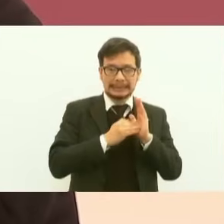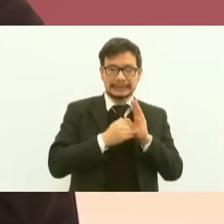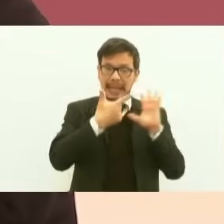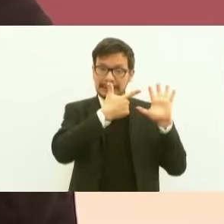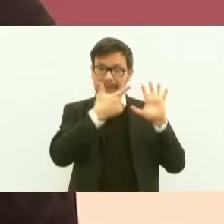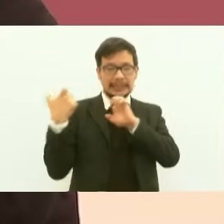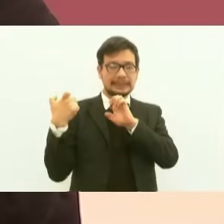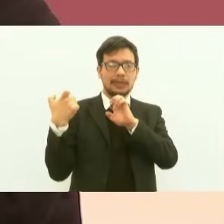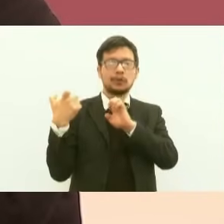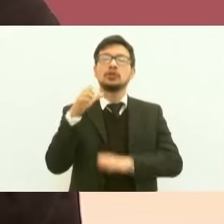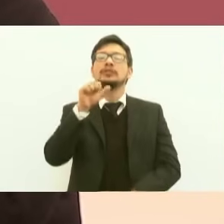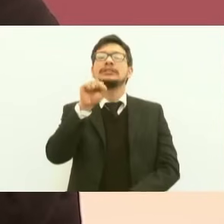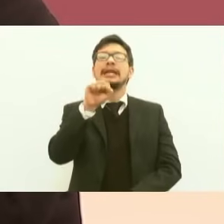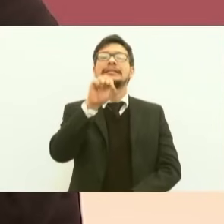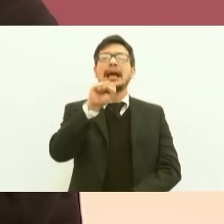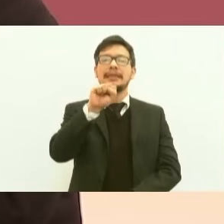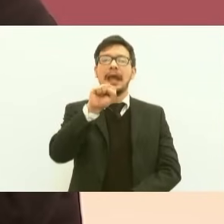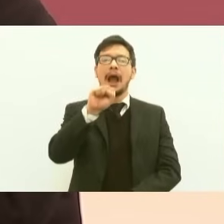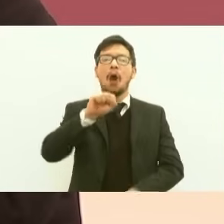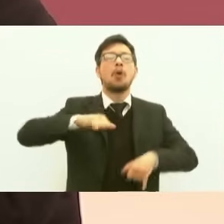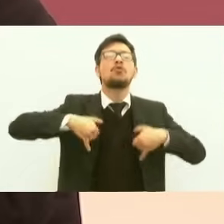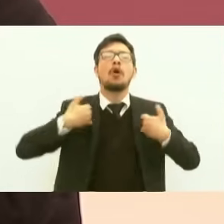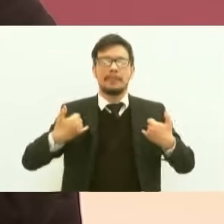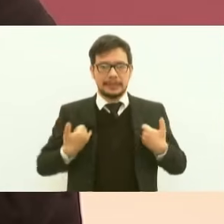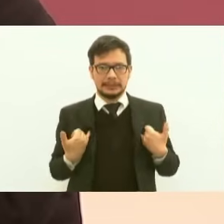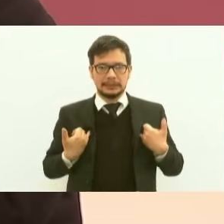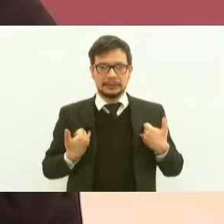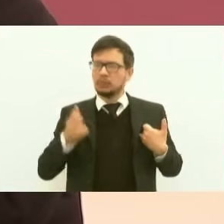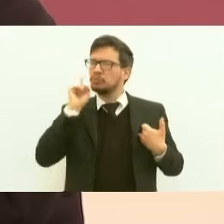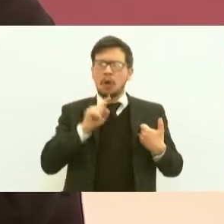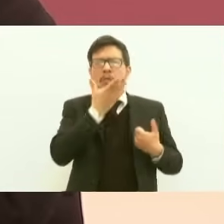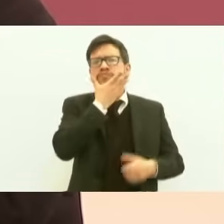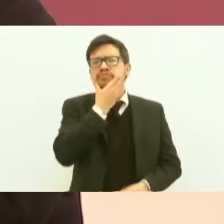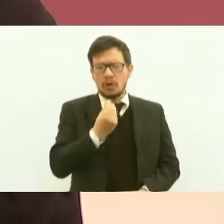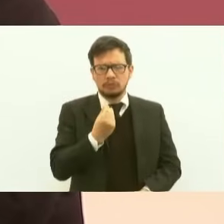11.761 jóvenes, mujeres, hombres,